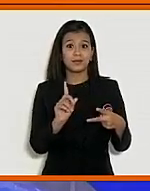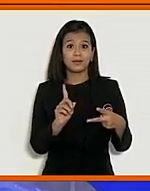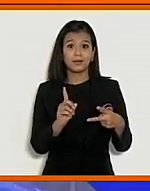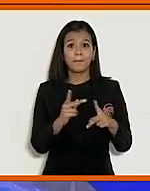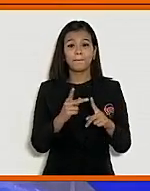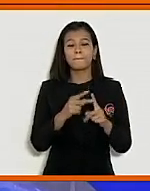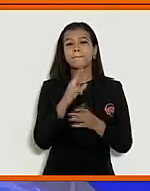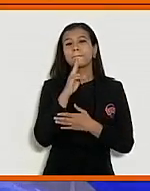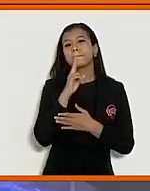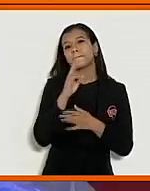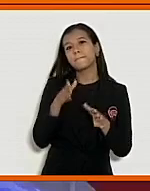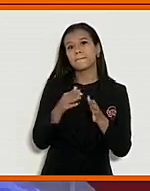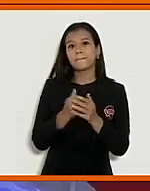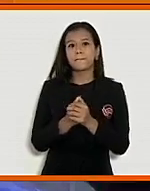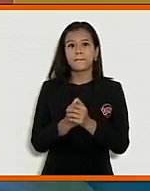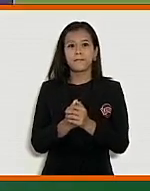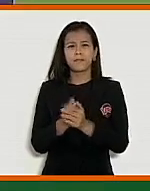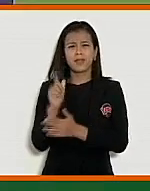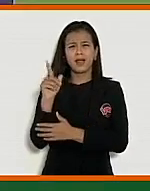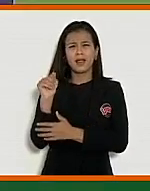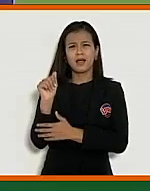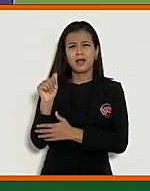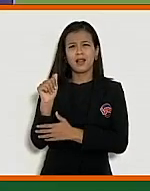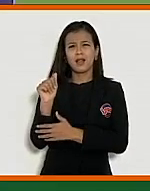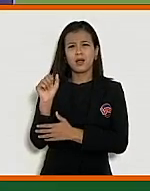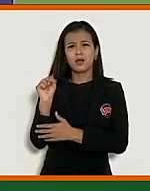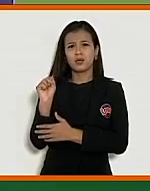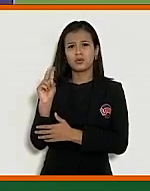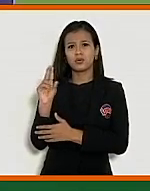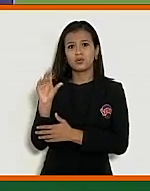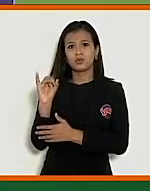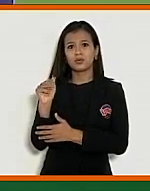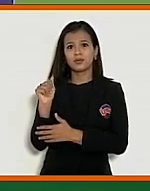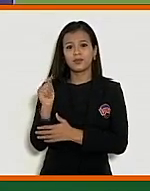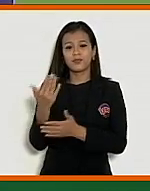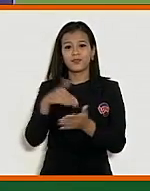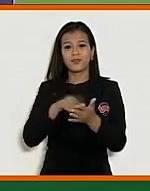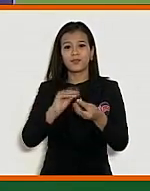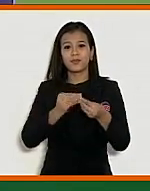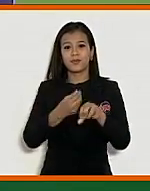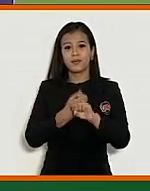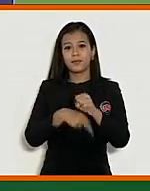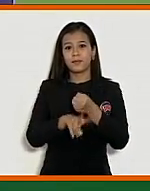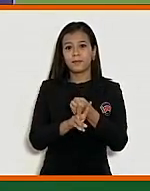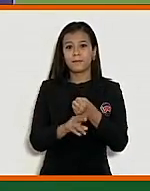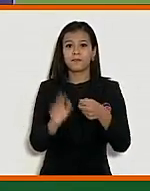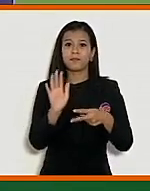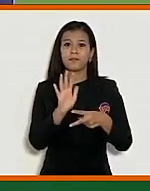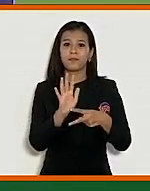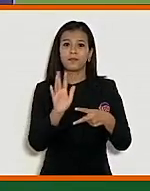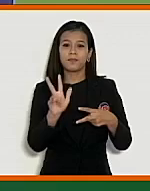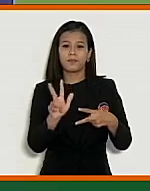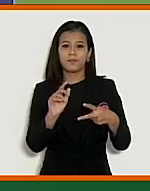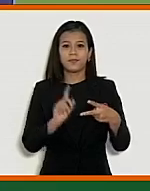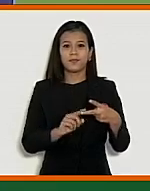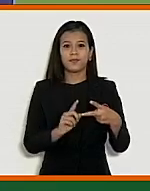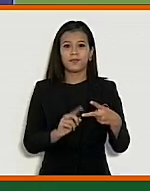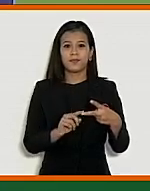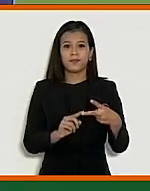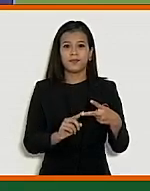51 con su catrachada La Sucia. Con mucho gusto repito los números favorecidos para premiados. Posición 1, 53. Posición